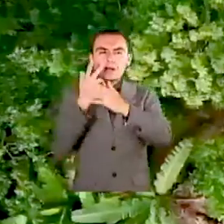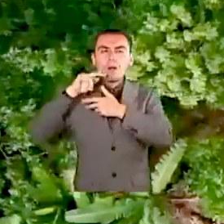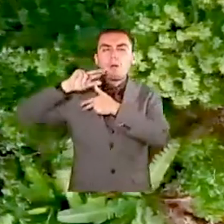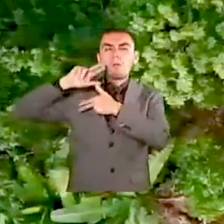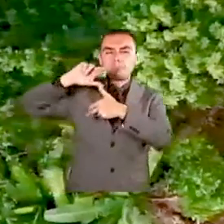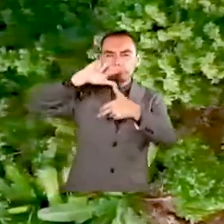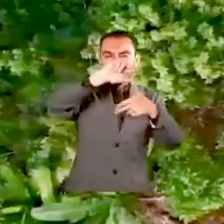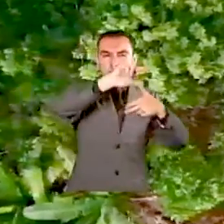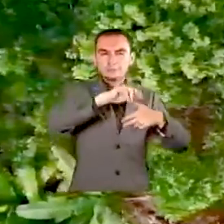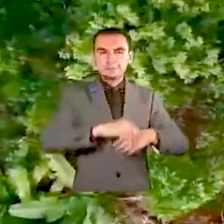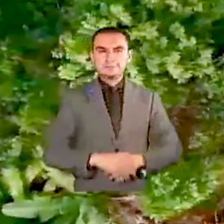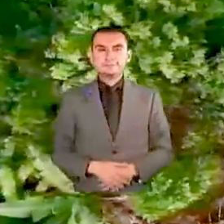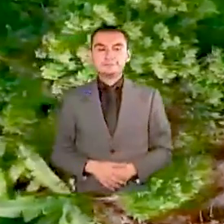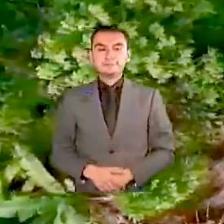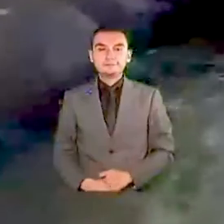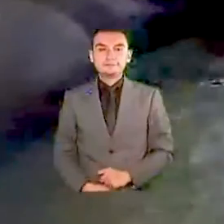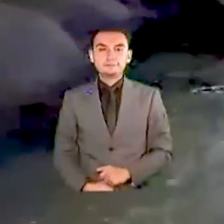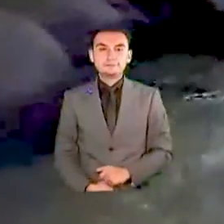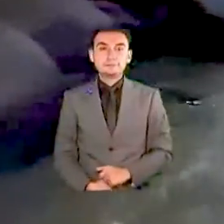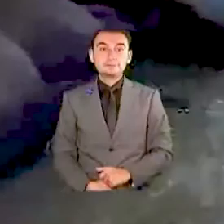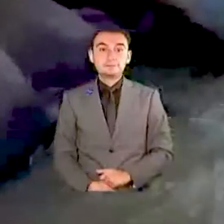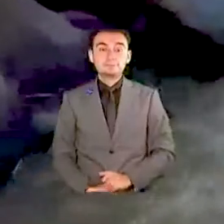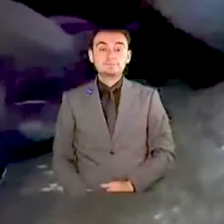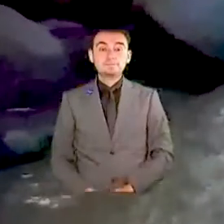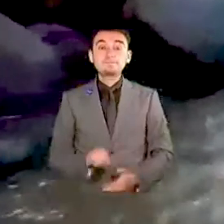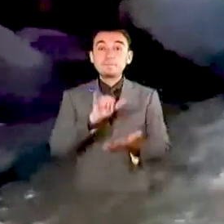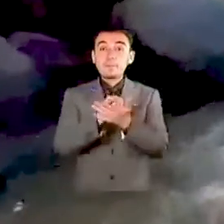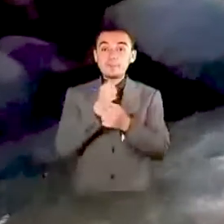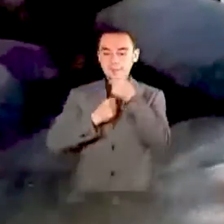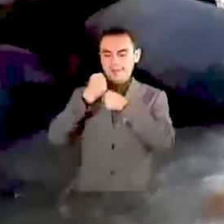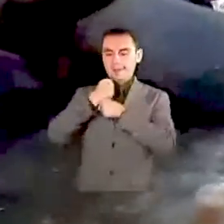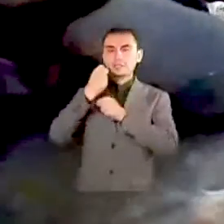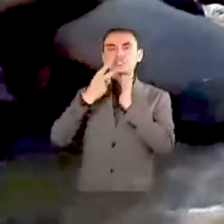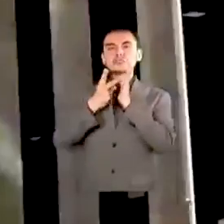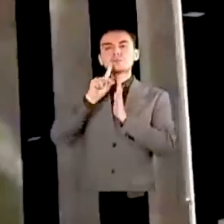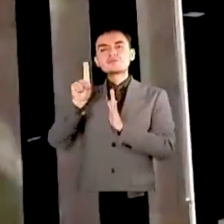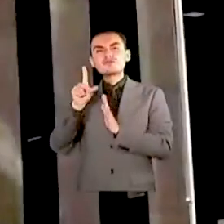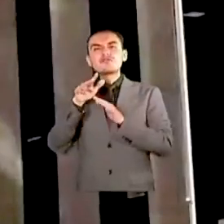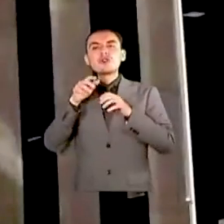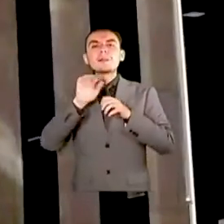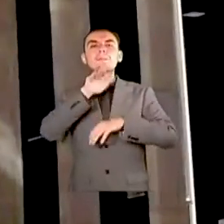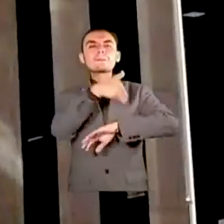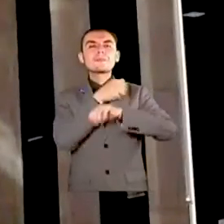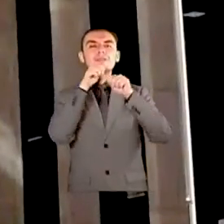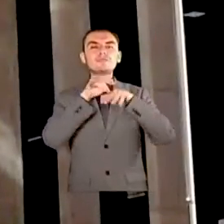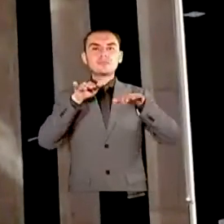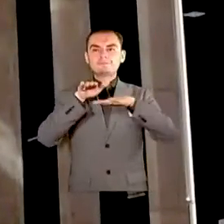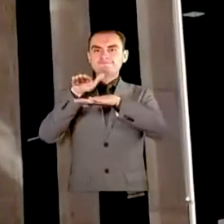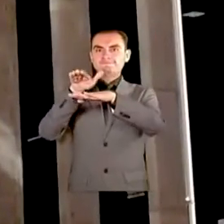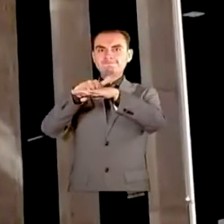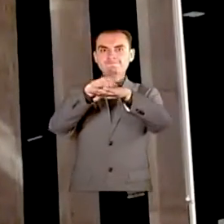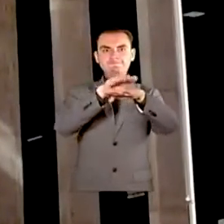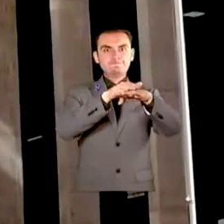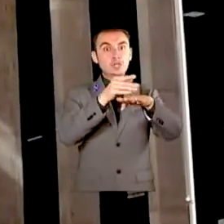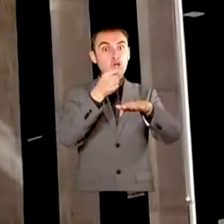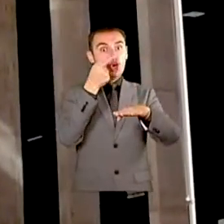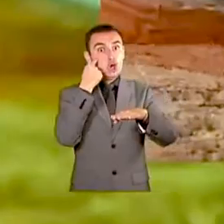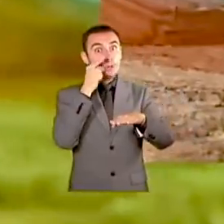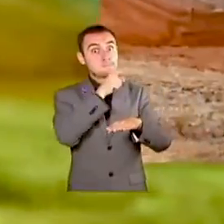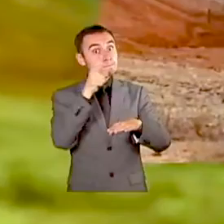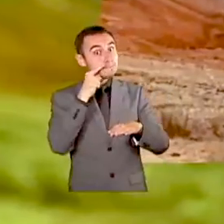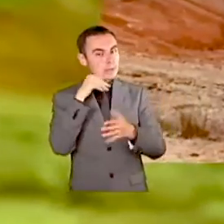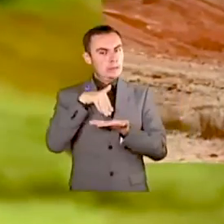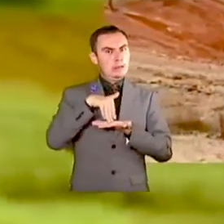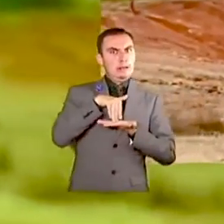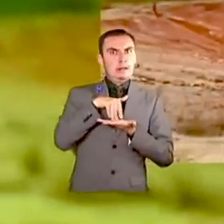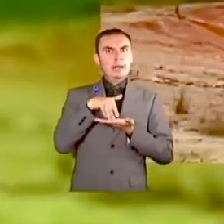huracanes. De igual manera, durante 2021, el Ministerio Público advirtió falencias e improvisaciones en